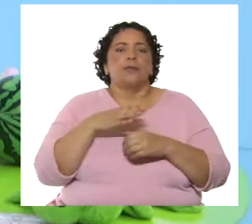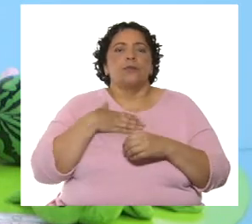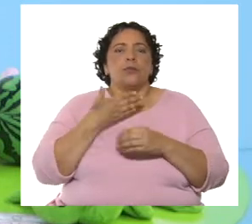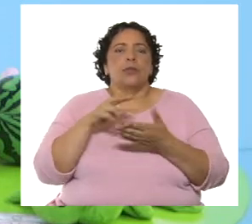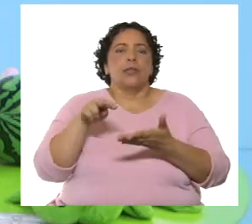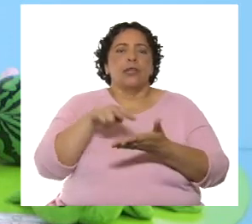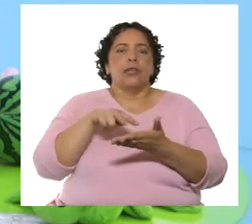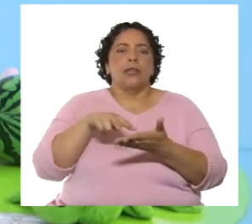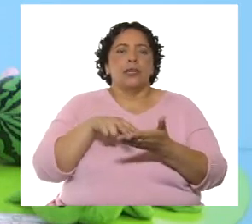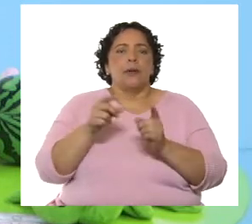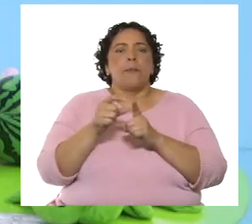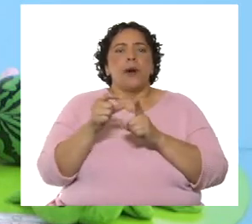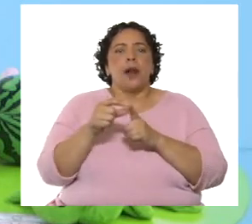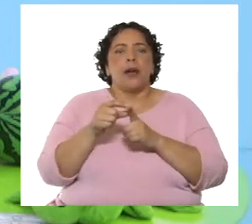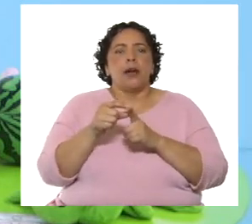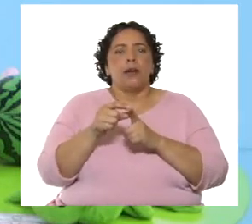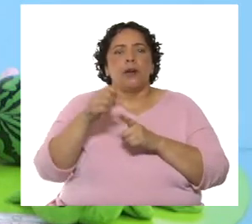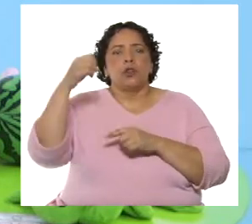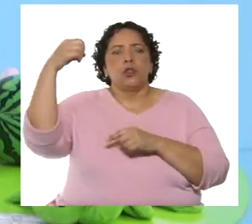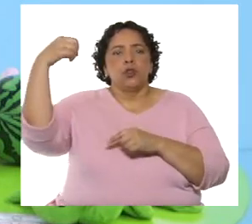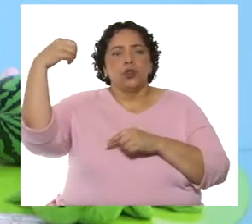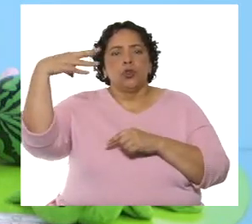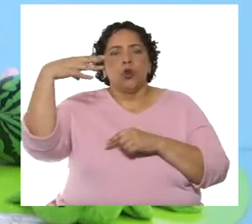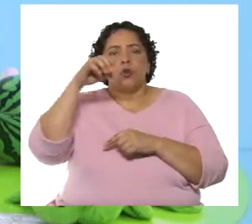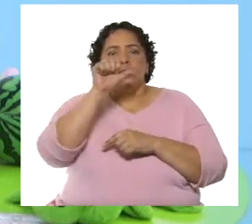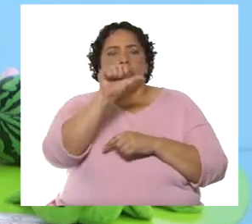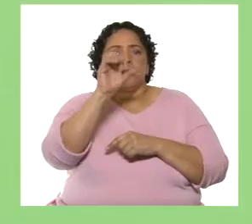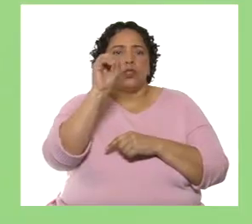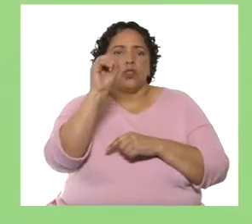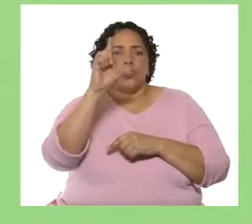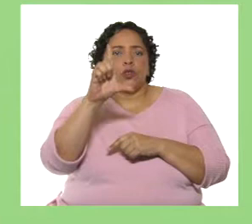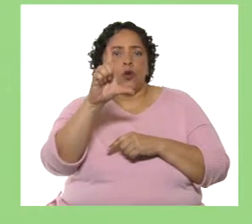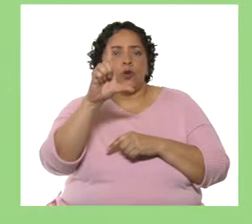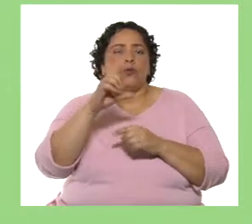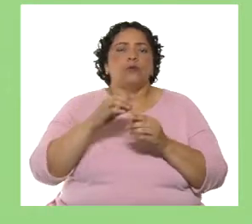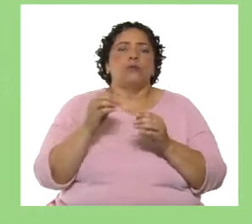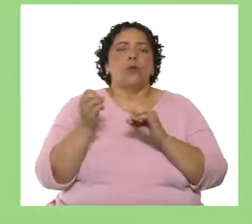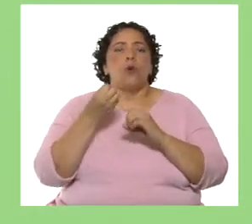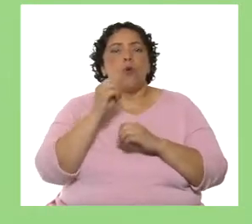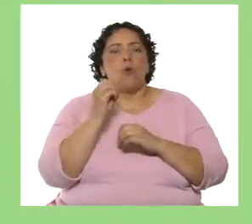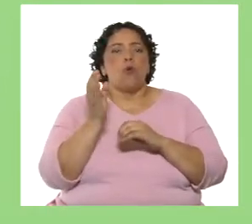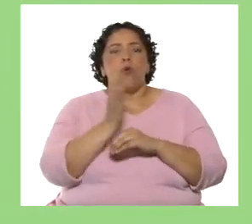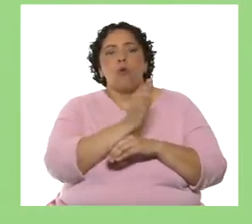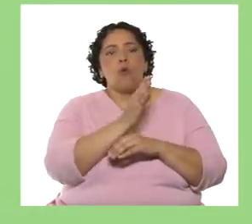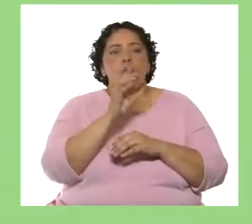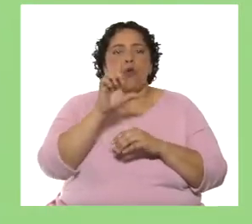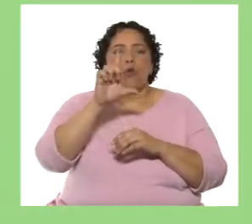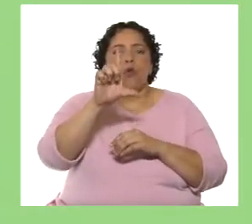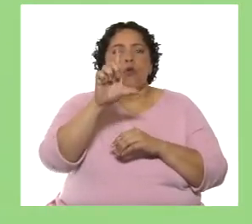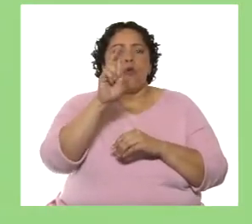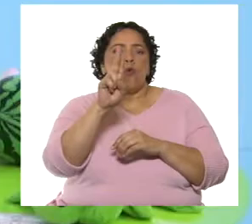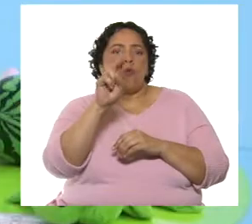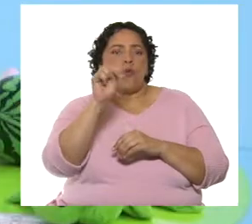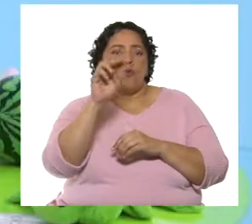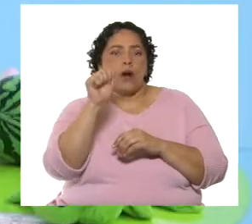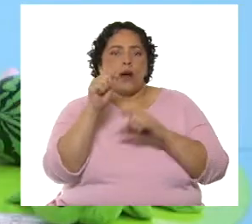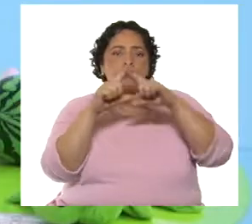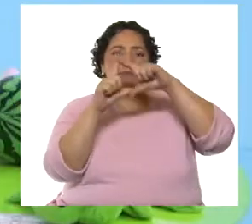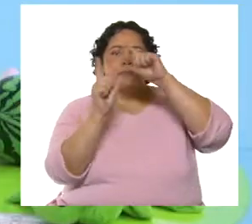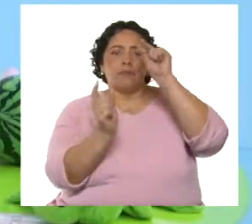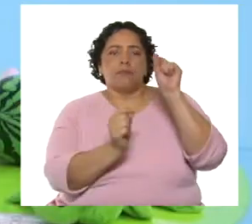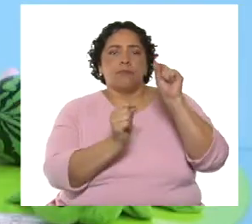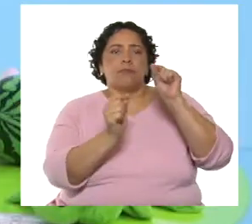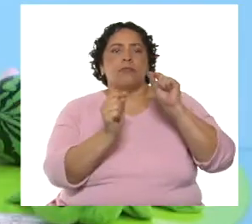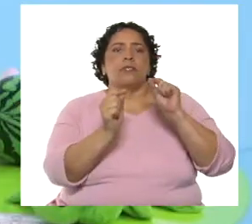puede leer la palabra el sol. Aquí tenemos la luna, ofrecerles a los niños que puedan